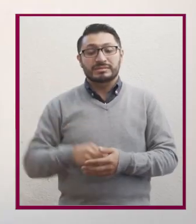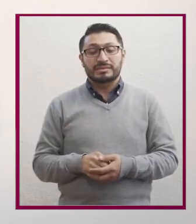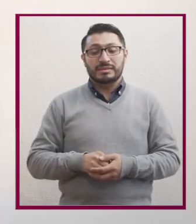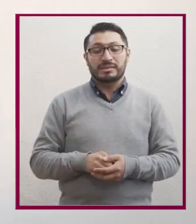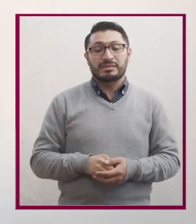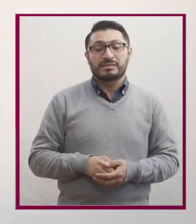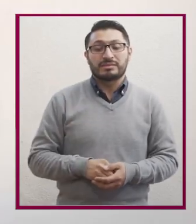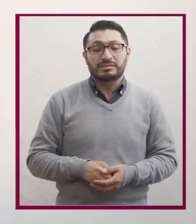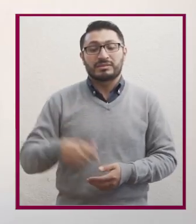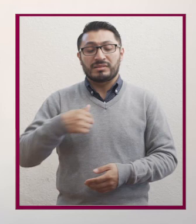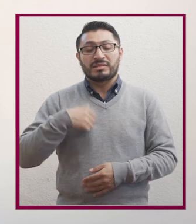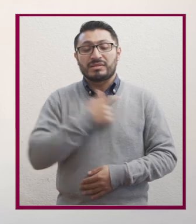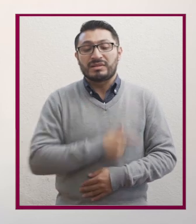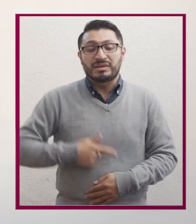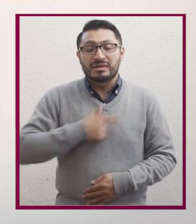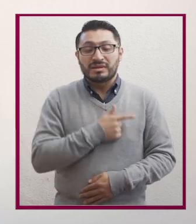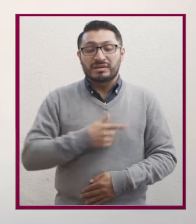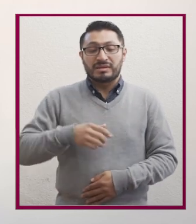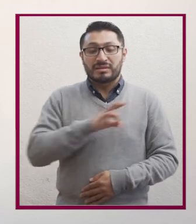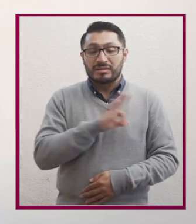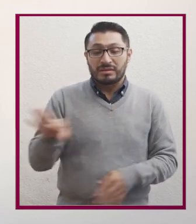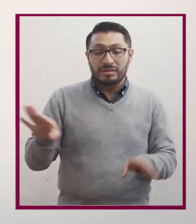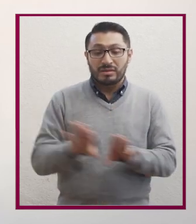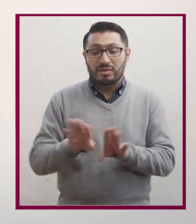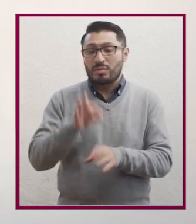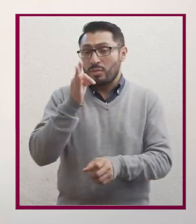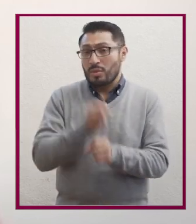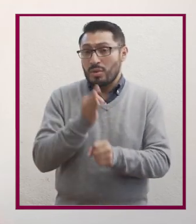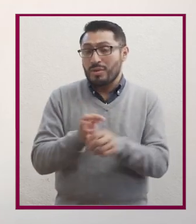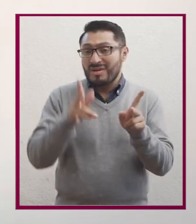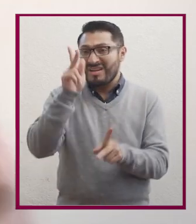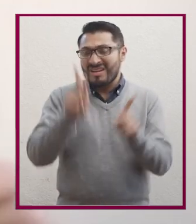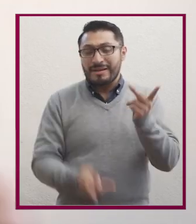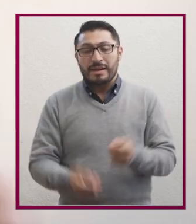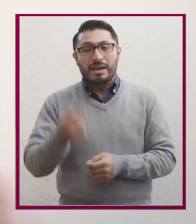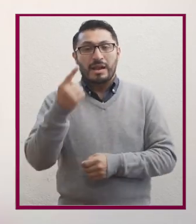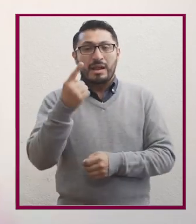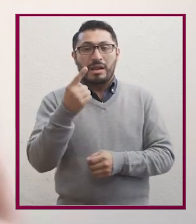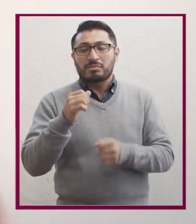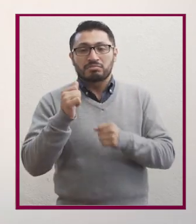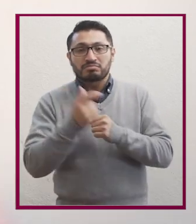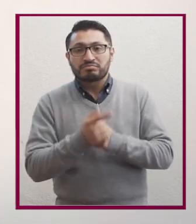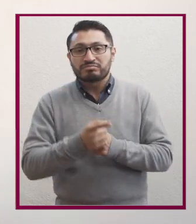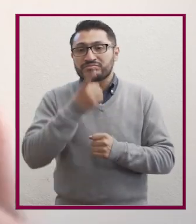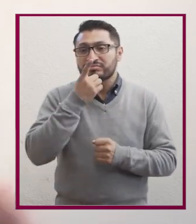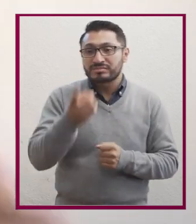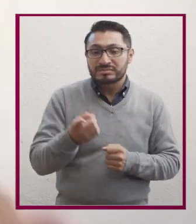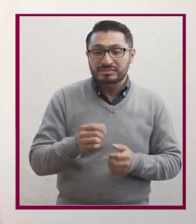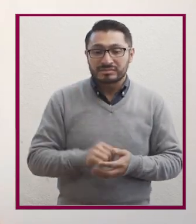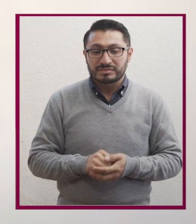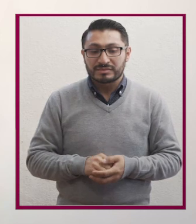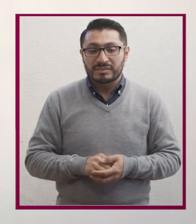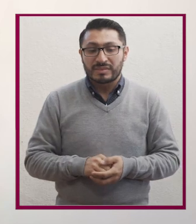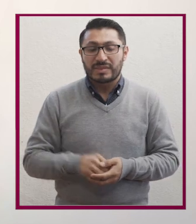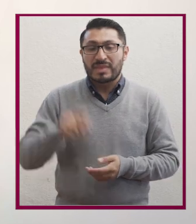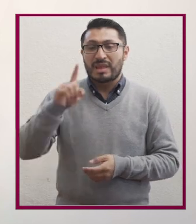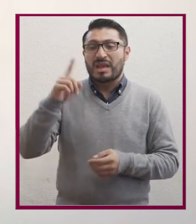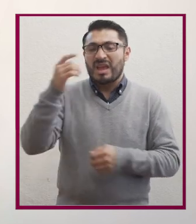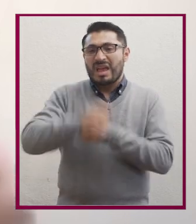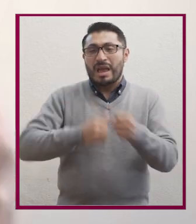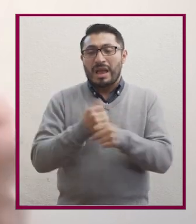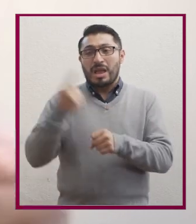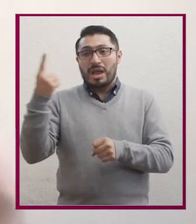me gustaría que pudiéramos citar en este momento un argumento que Cantón usó en el año